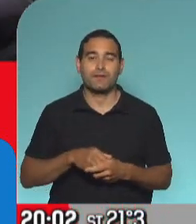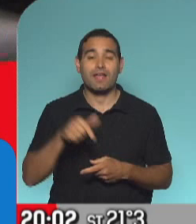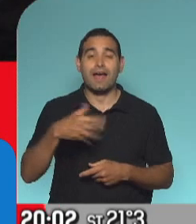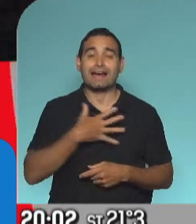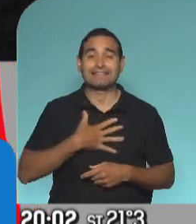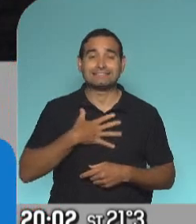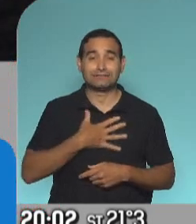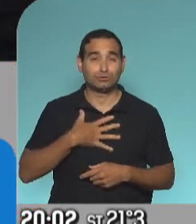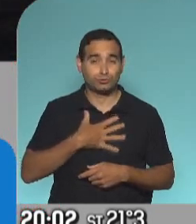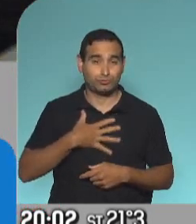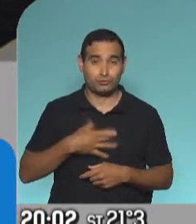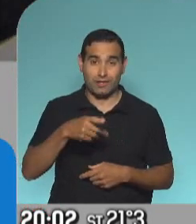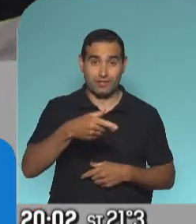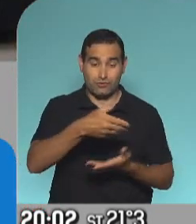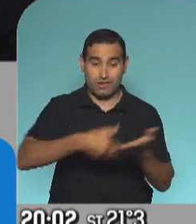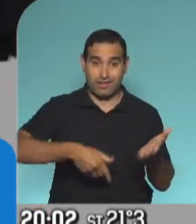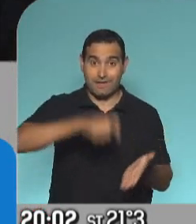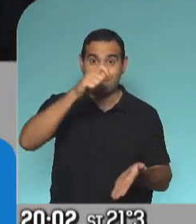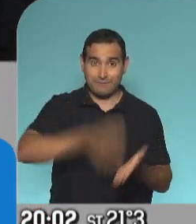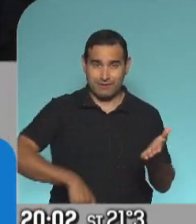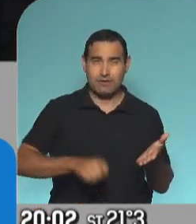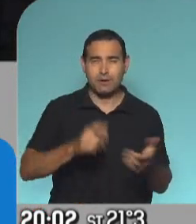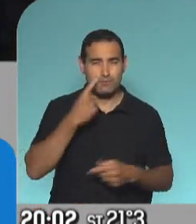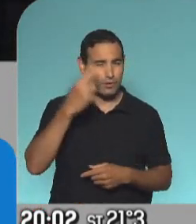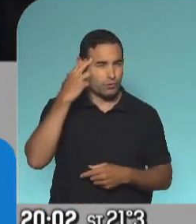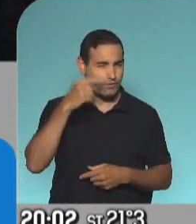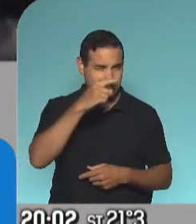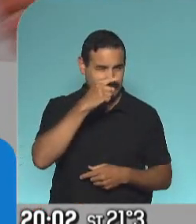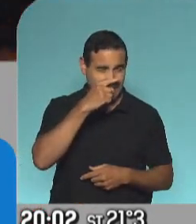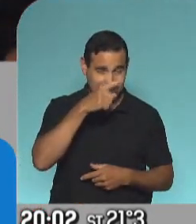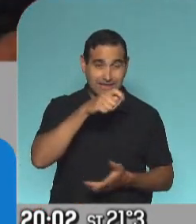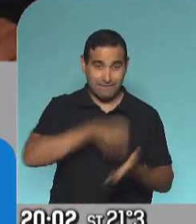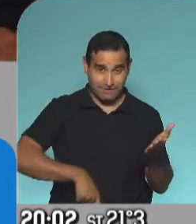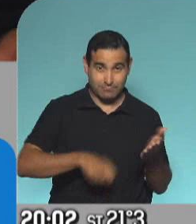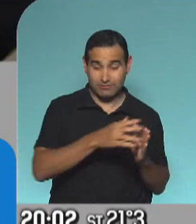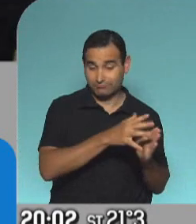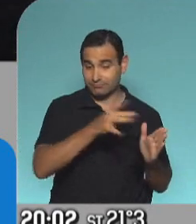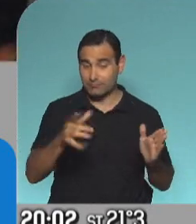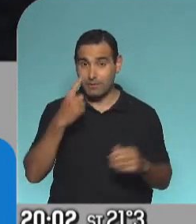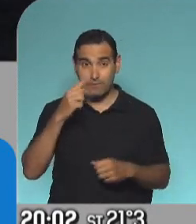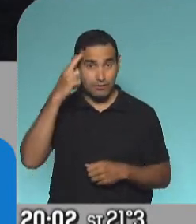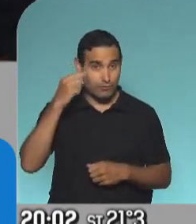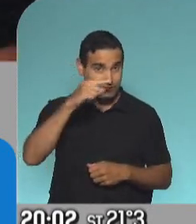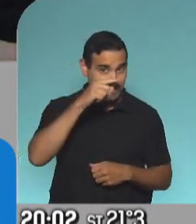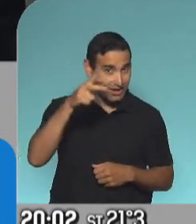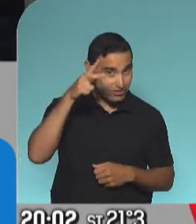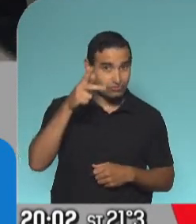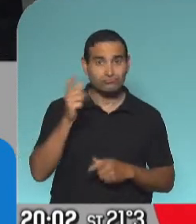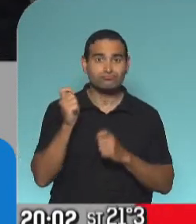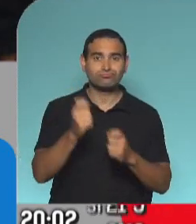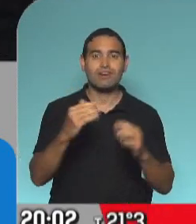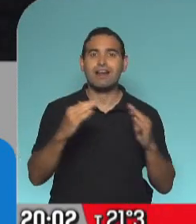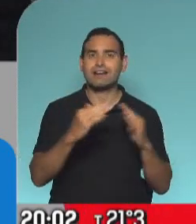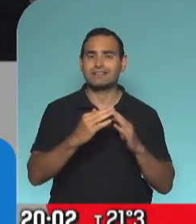de firmar su contrato, lo firmó en 1977 y en 1978 le dieron esta casa. Quien